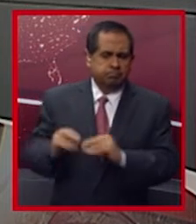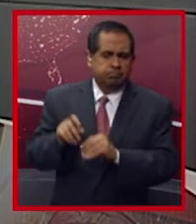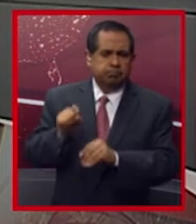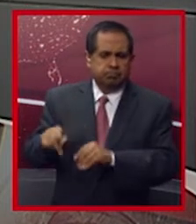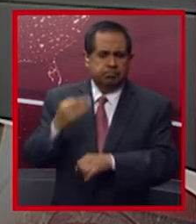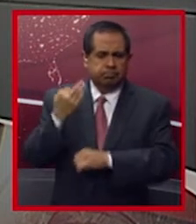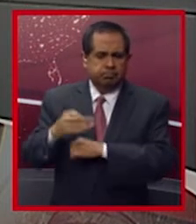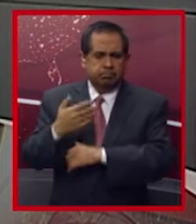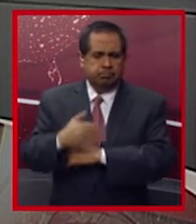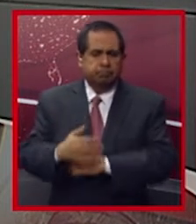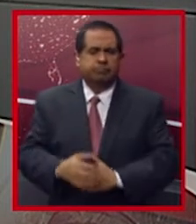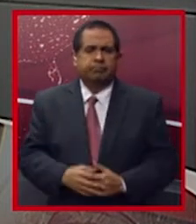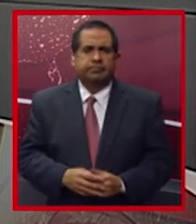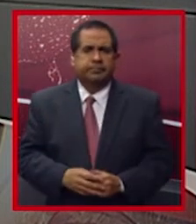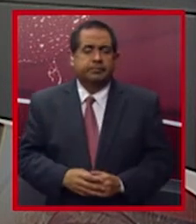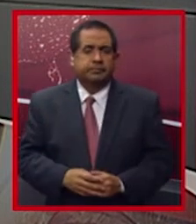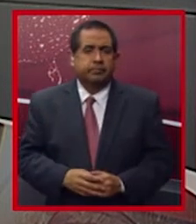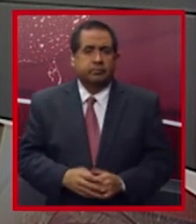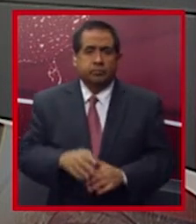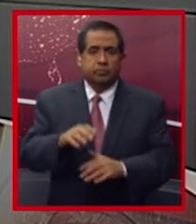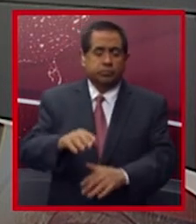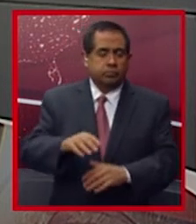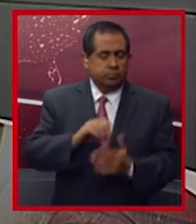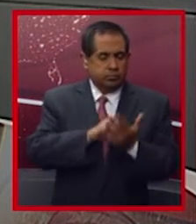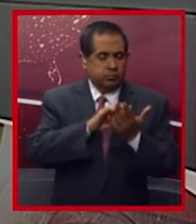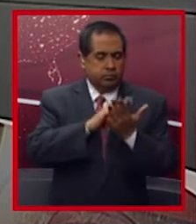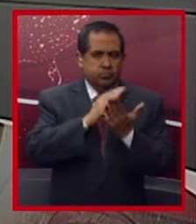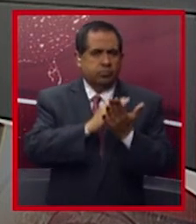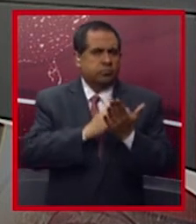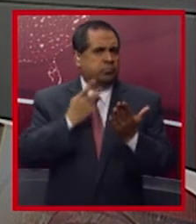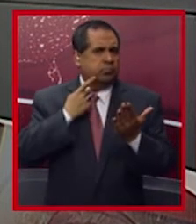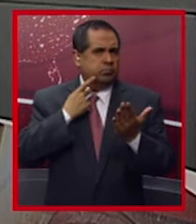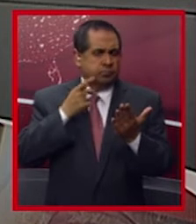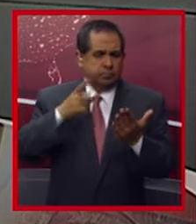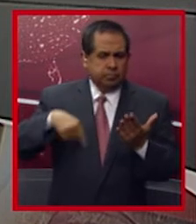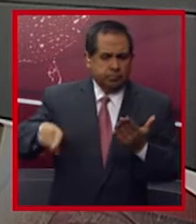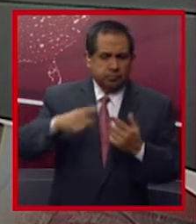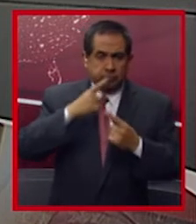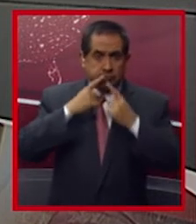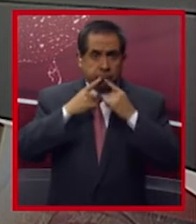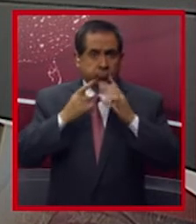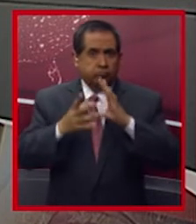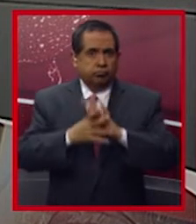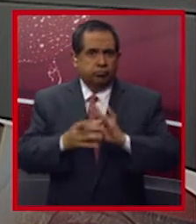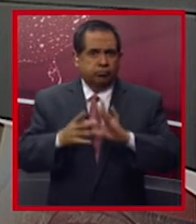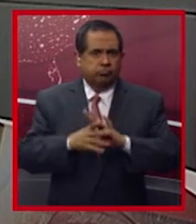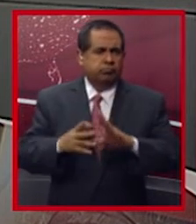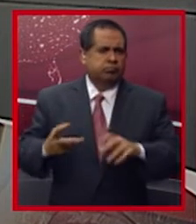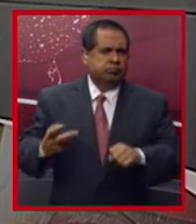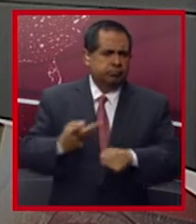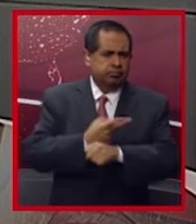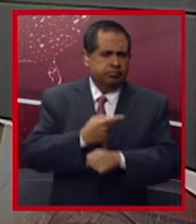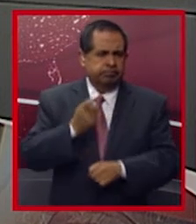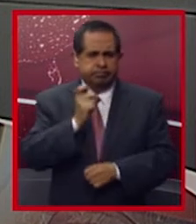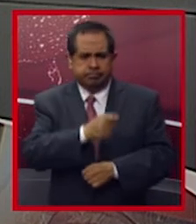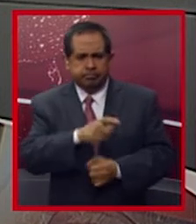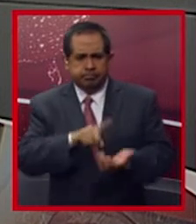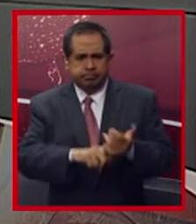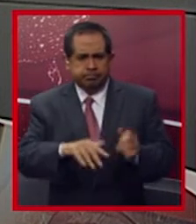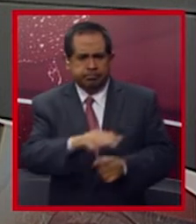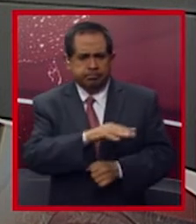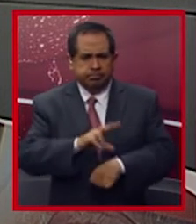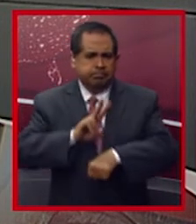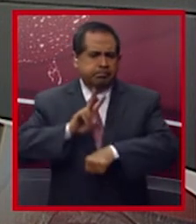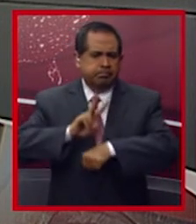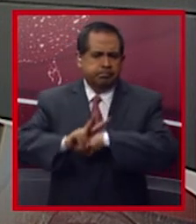Vamos con los detalles. En el apartado de agenda política, legisladoras y legisladores debatieron en el Pleno de la Permanente sobre la situación política de